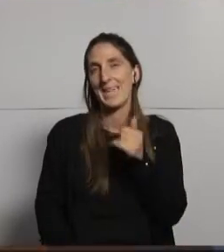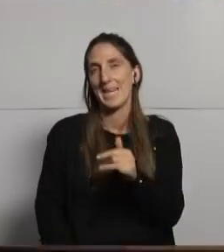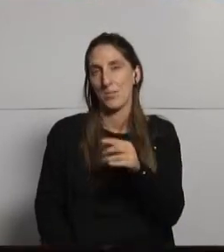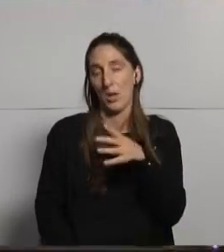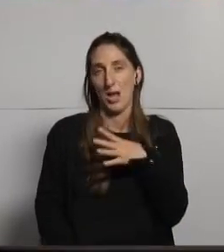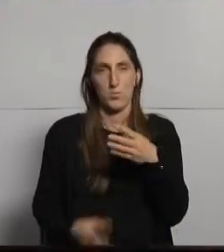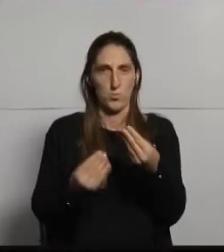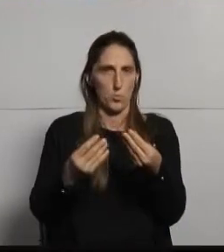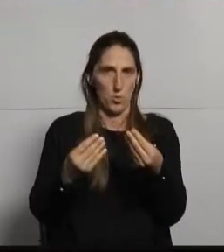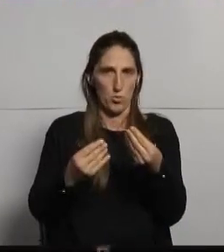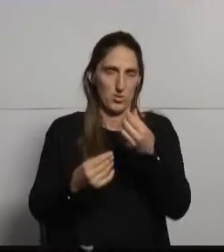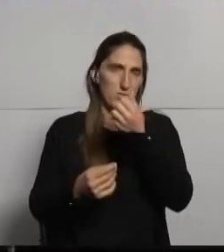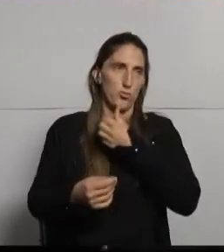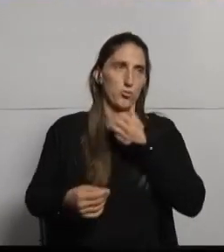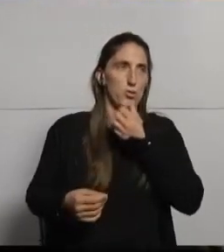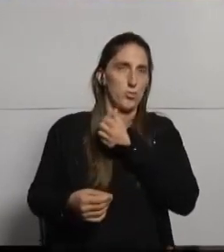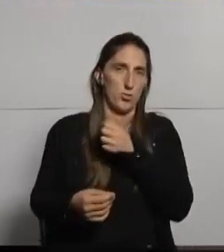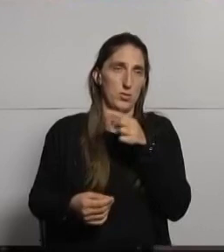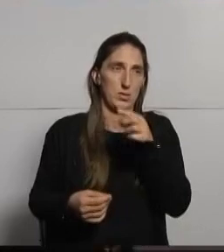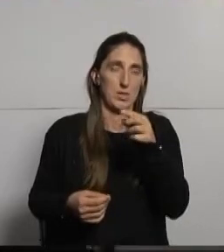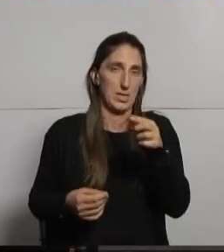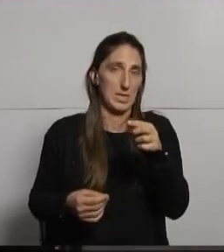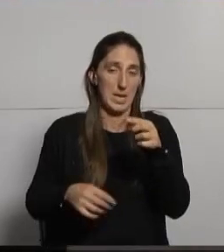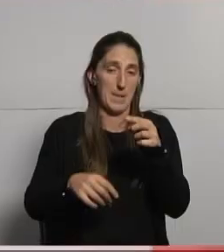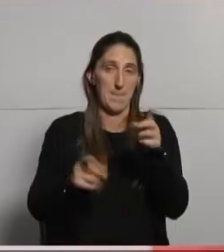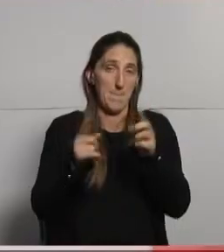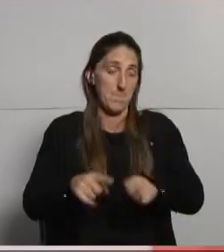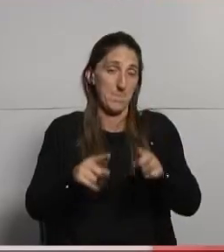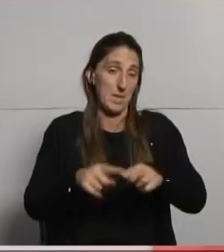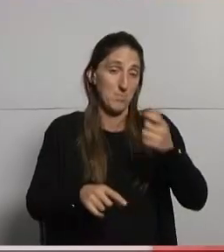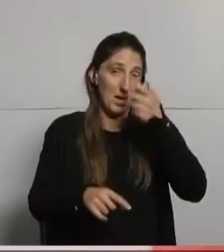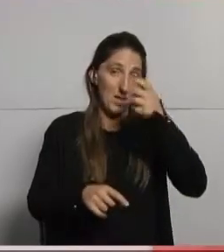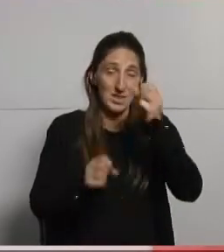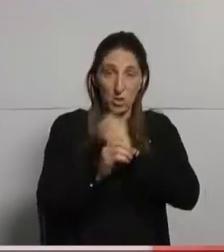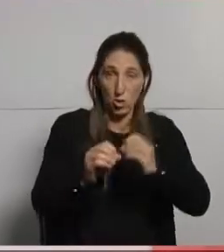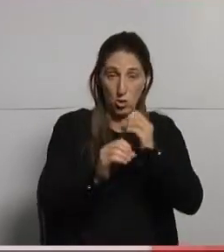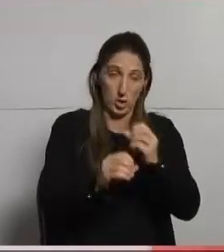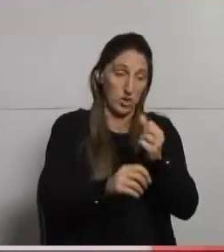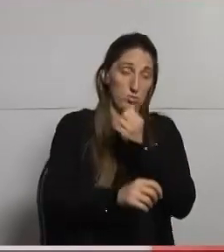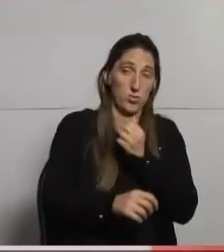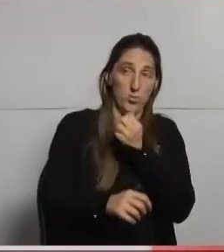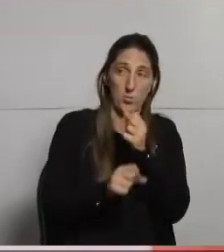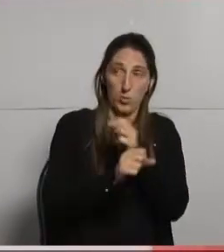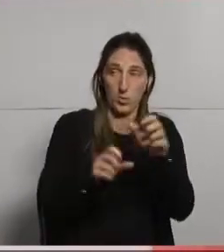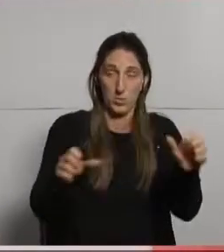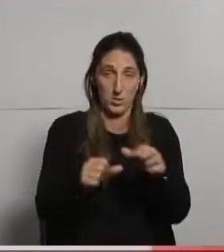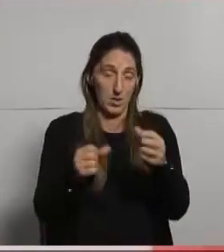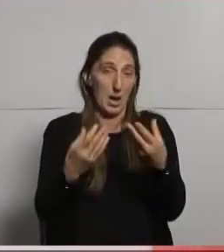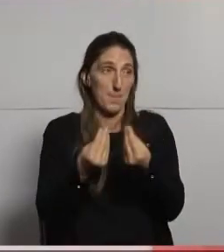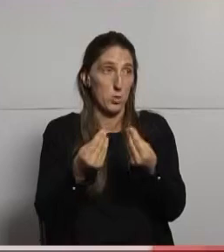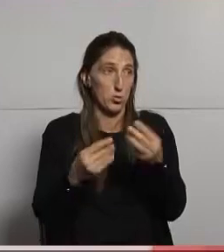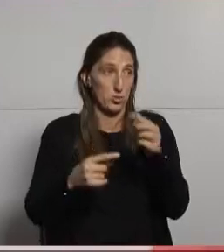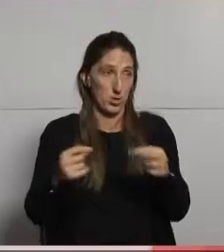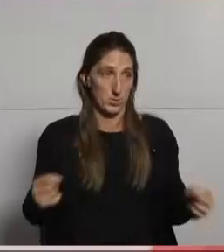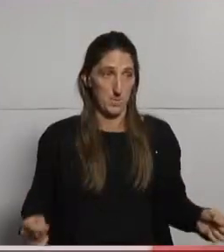hay infinidad de soluciones, o sea que a partir de la misma tecnología y de la misma solución podemos aplicarla en realidad a muchísimas